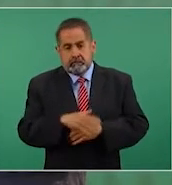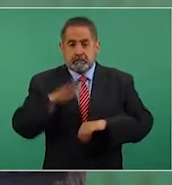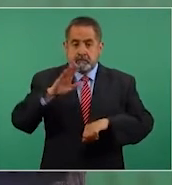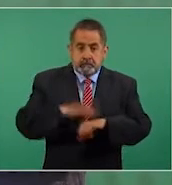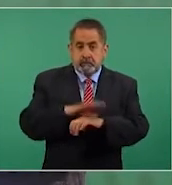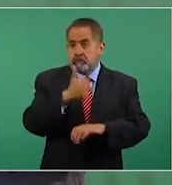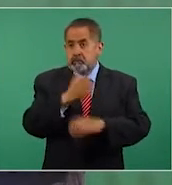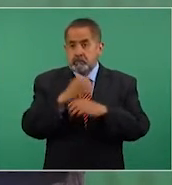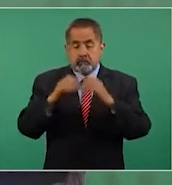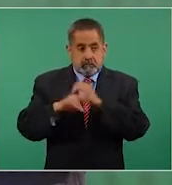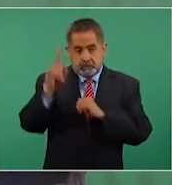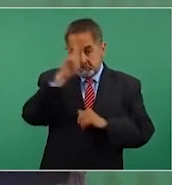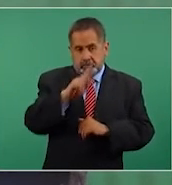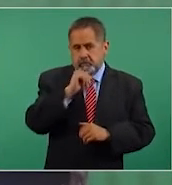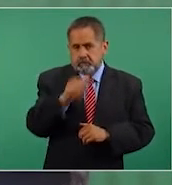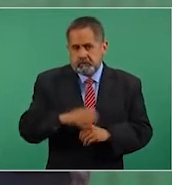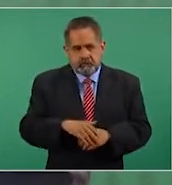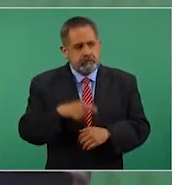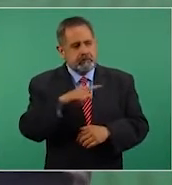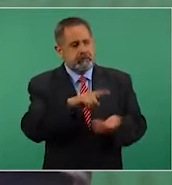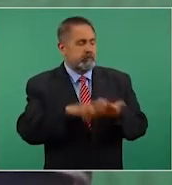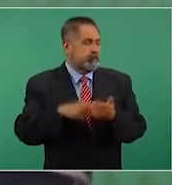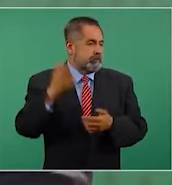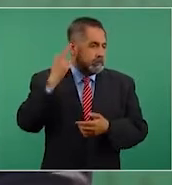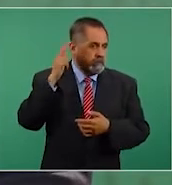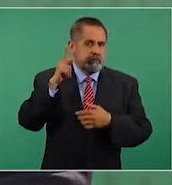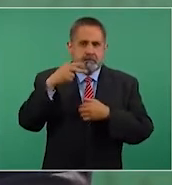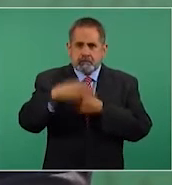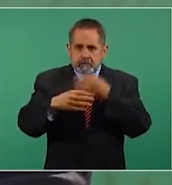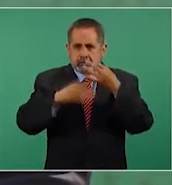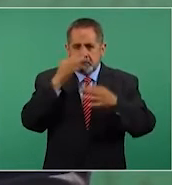o de los comentarios en radio, en televisión.